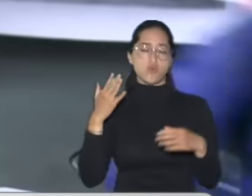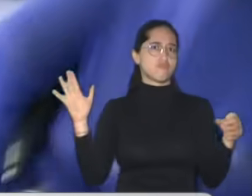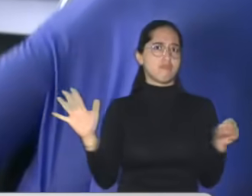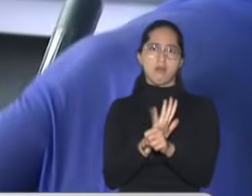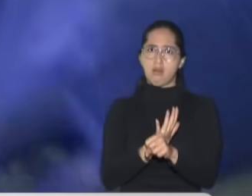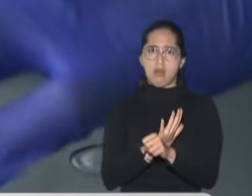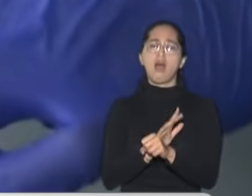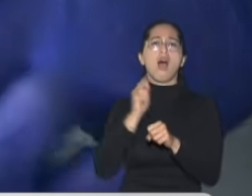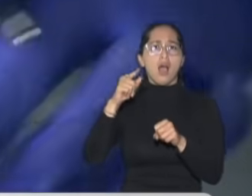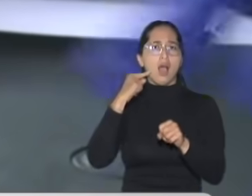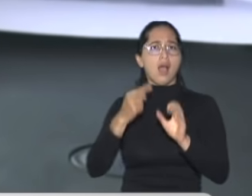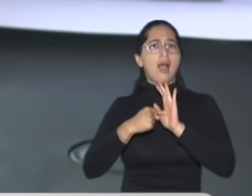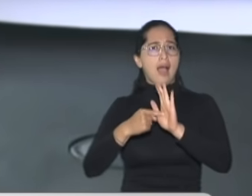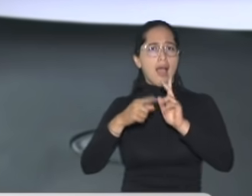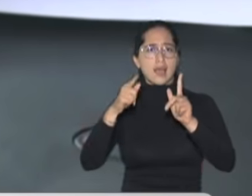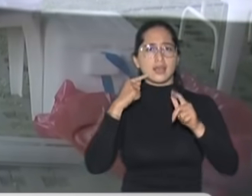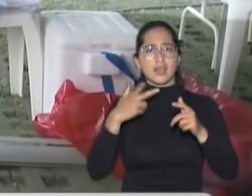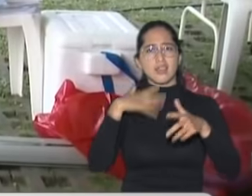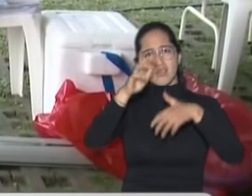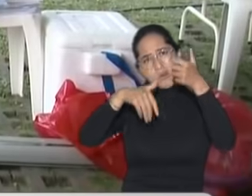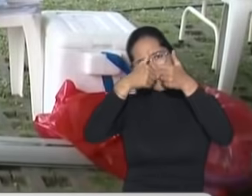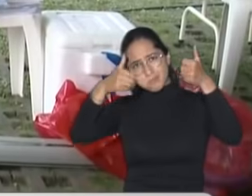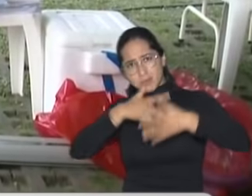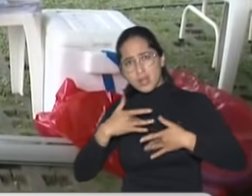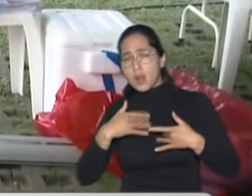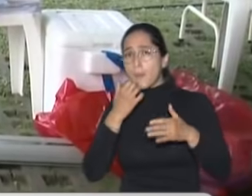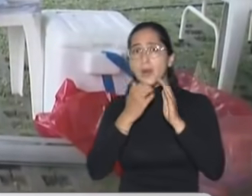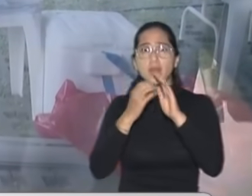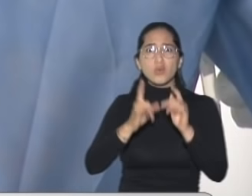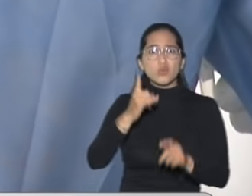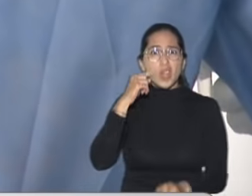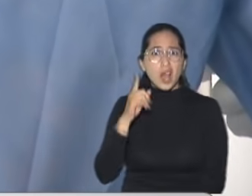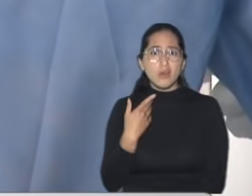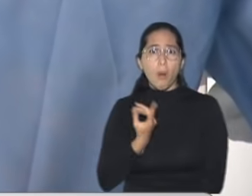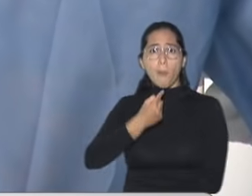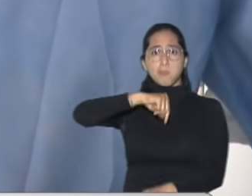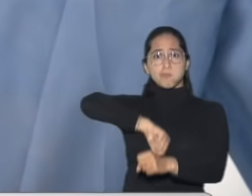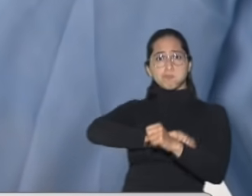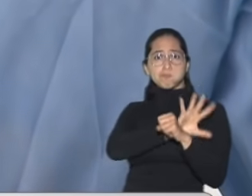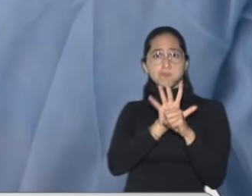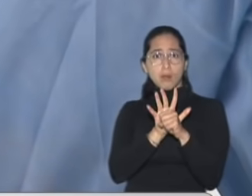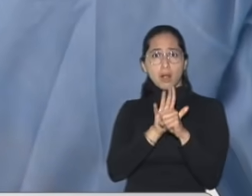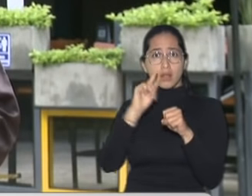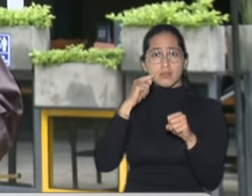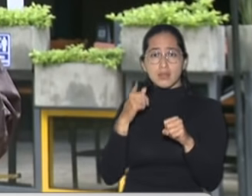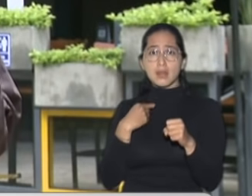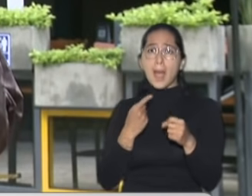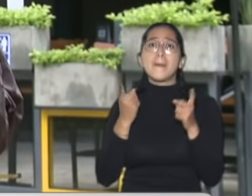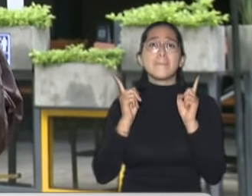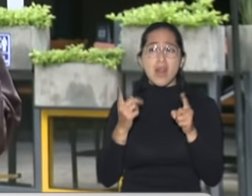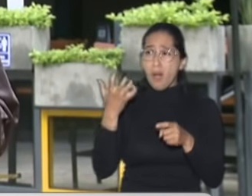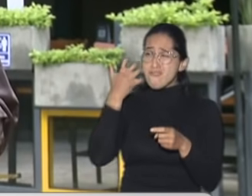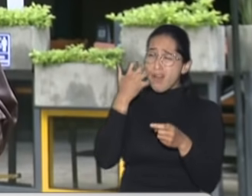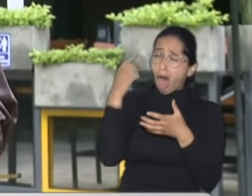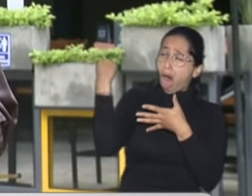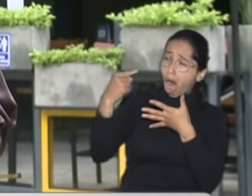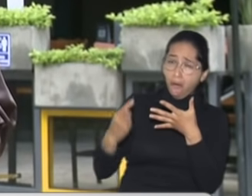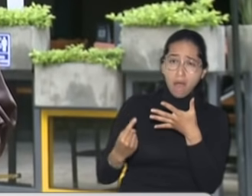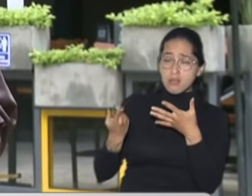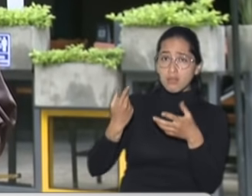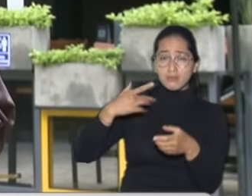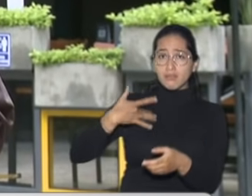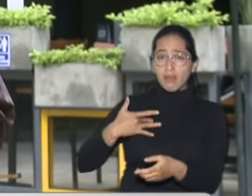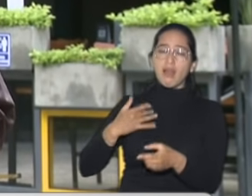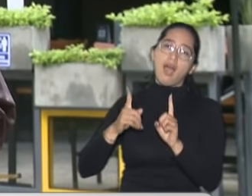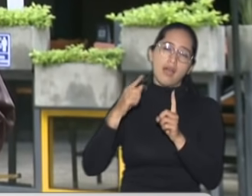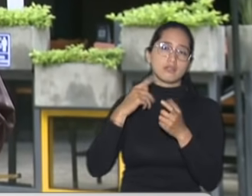de Salud busca identificar positivos asintomáticos con 15 puntos de pruebas gratuitas. Y por este crítico